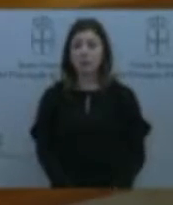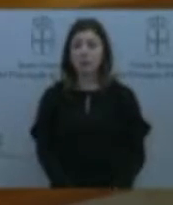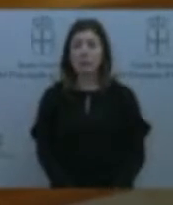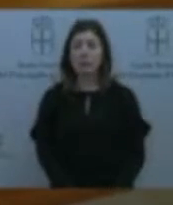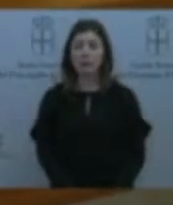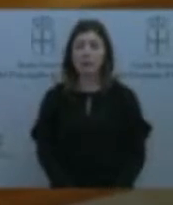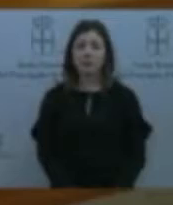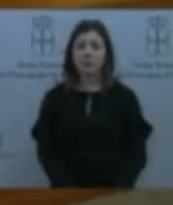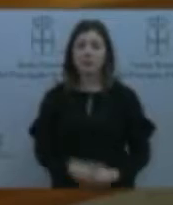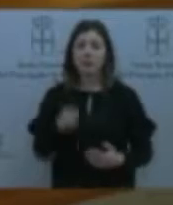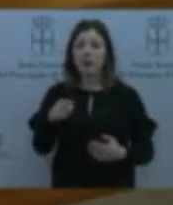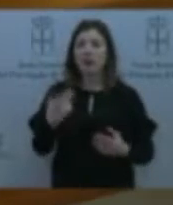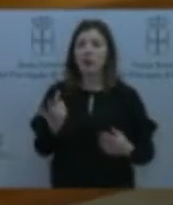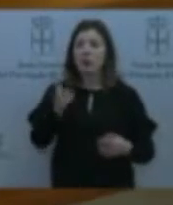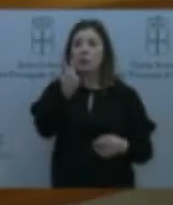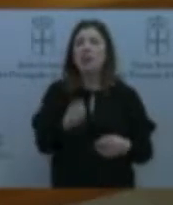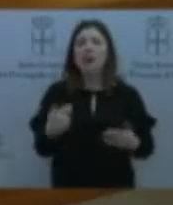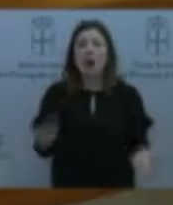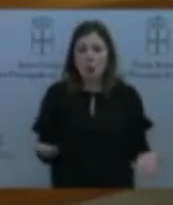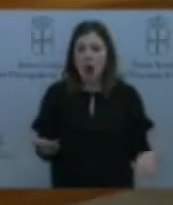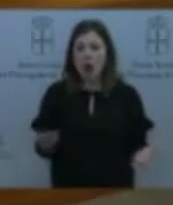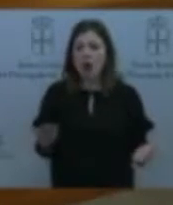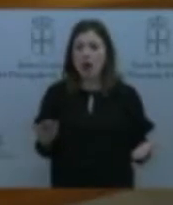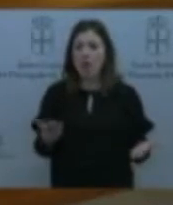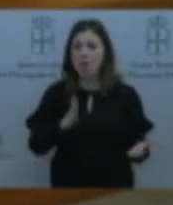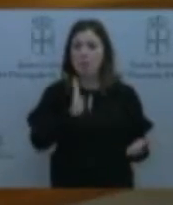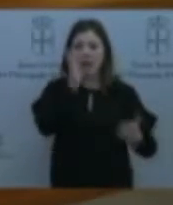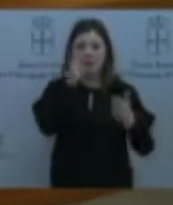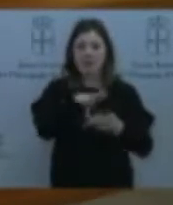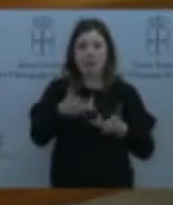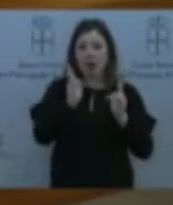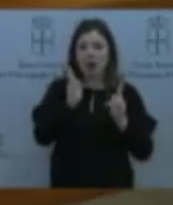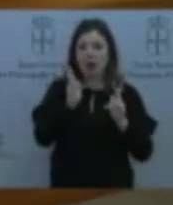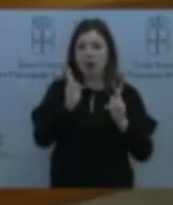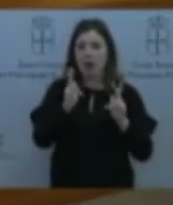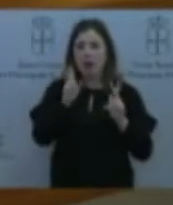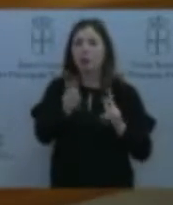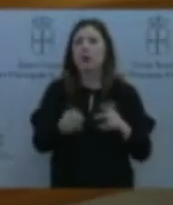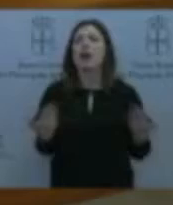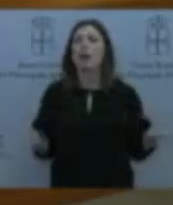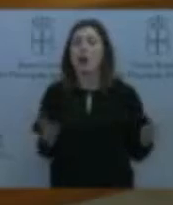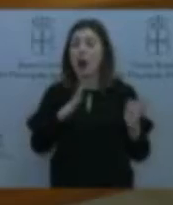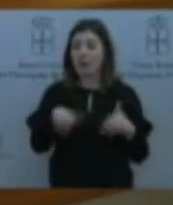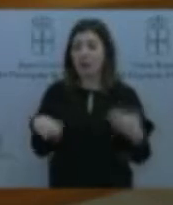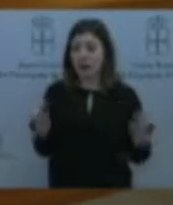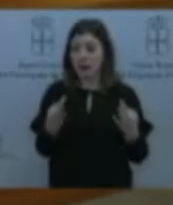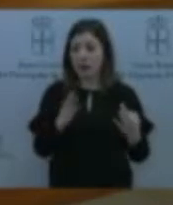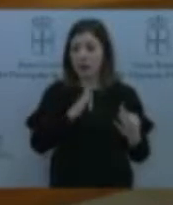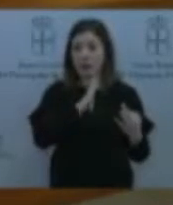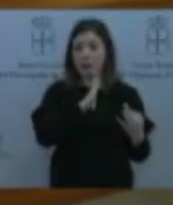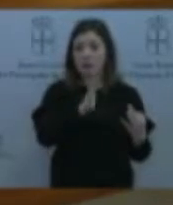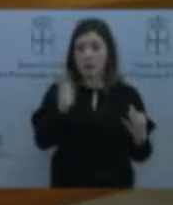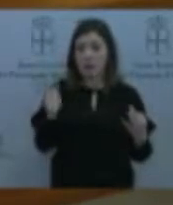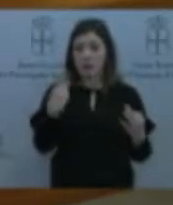al final esa destrucción de la democracia? En vez de profundizar, ¿qué utilidad tuvo, ¿no? Pues al final, erosionar las instituciones públicas, no reformarlas, no afianzar,